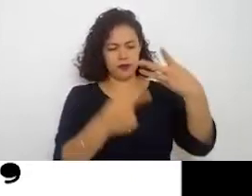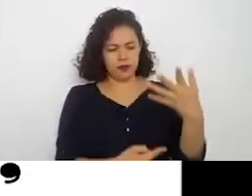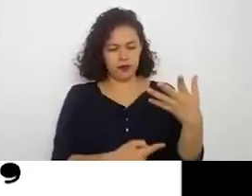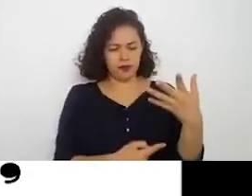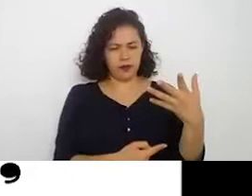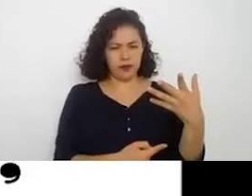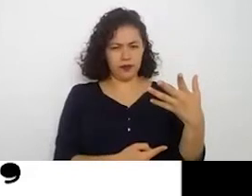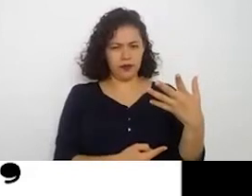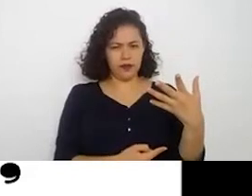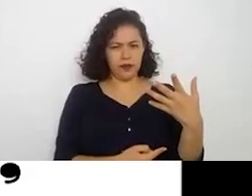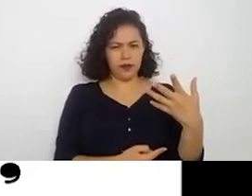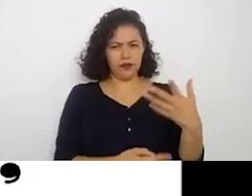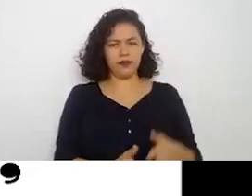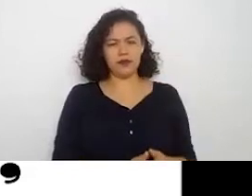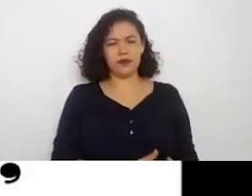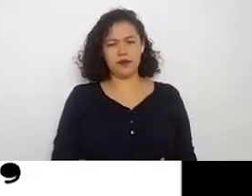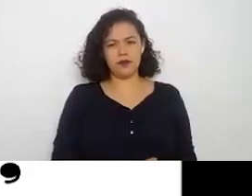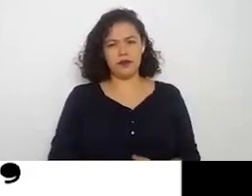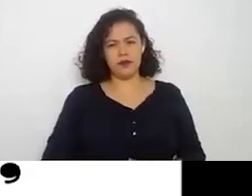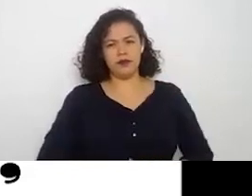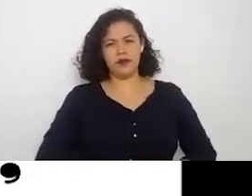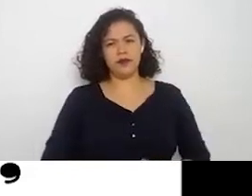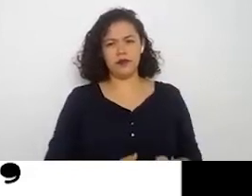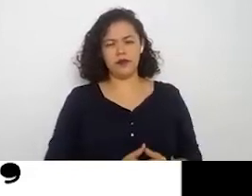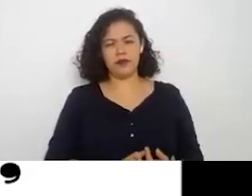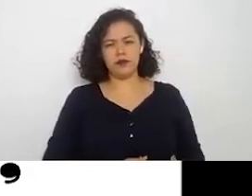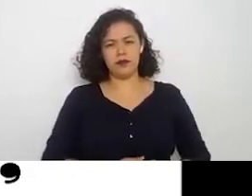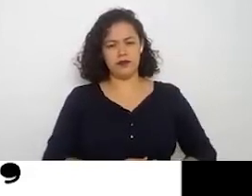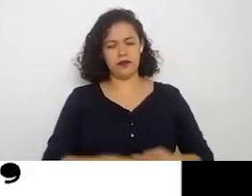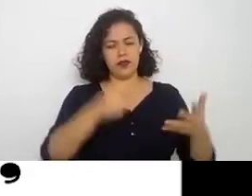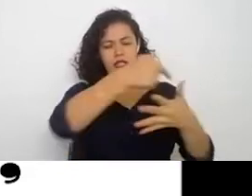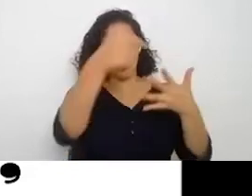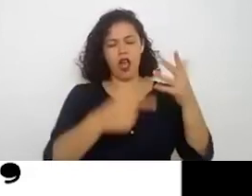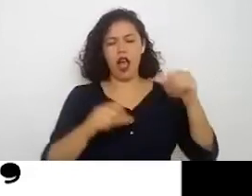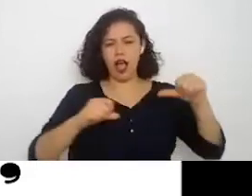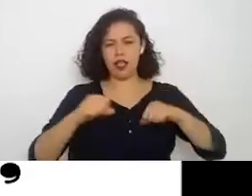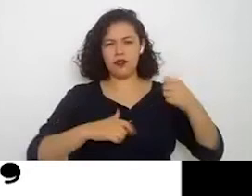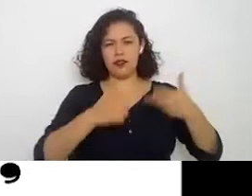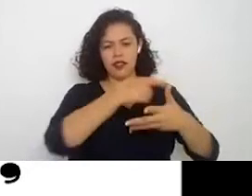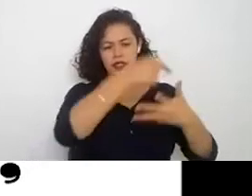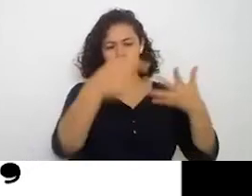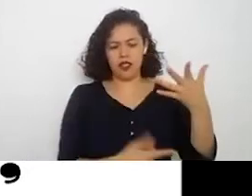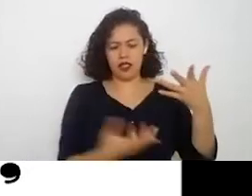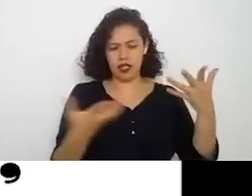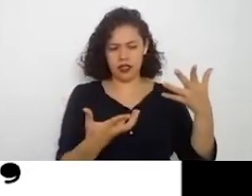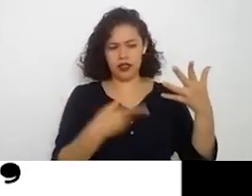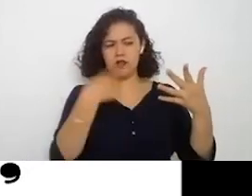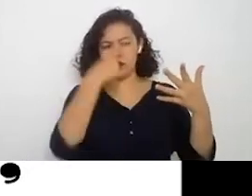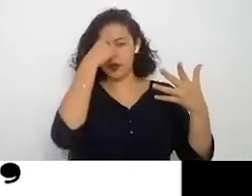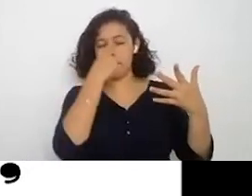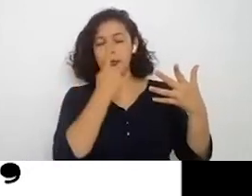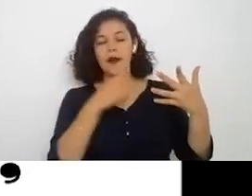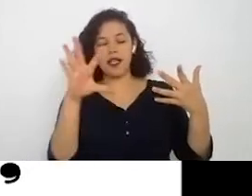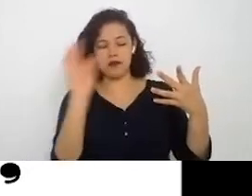lo que pudieran definirse como sus tareas a realizar dentro de ese puesto, su descripción de puesto,